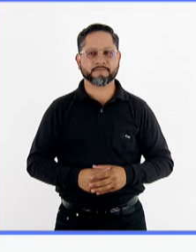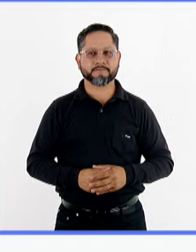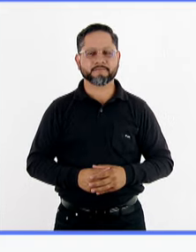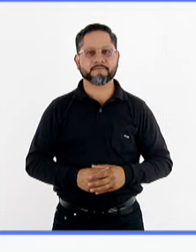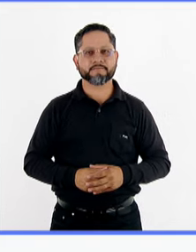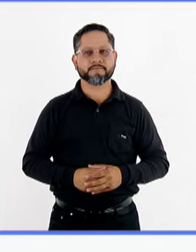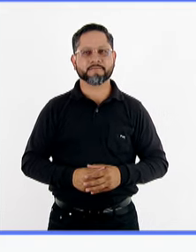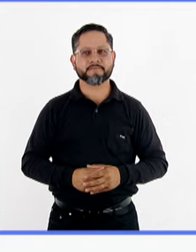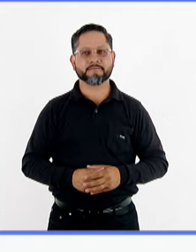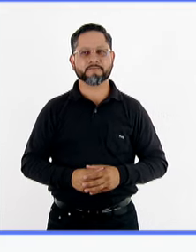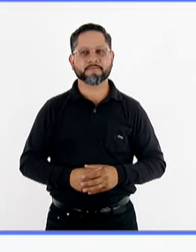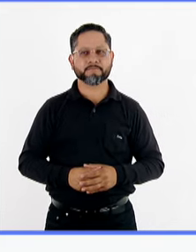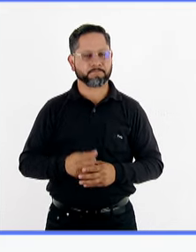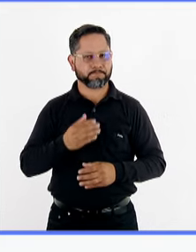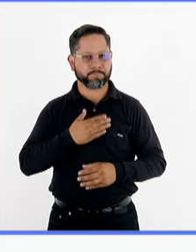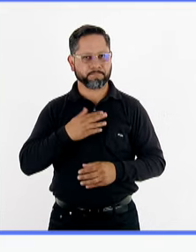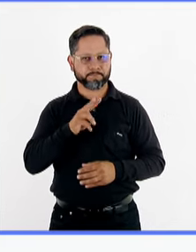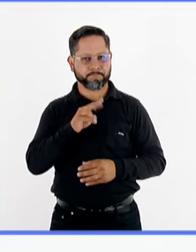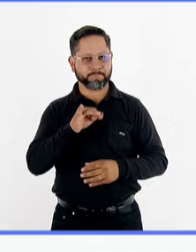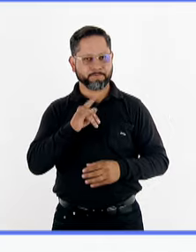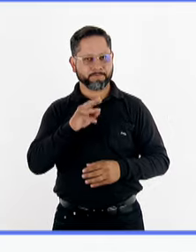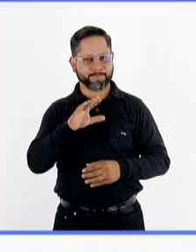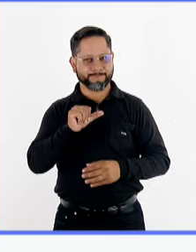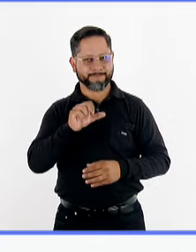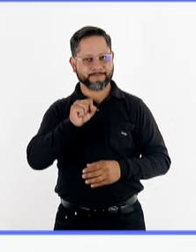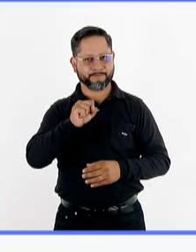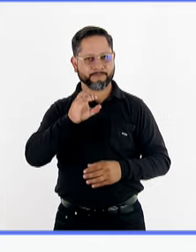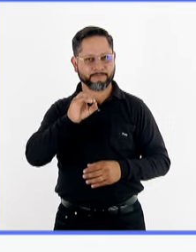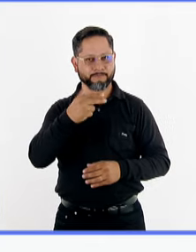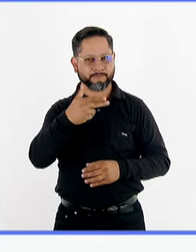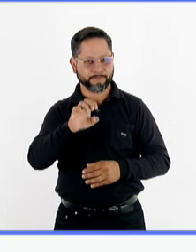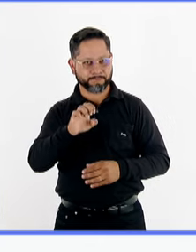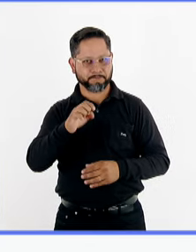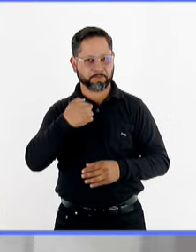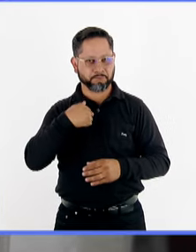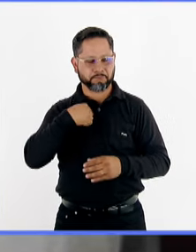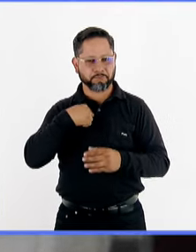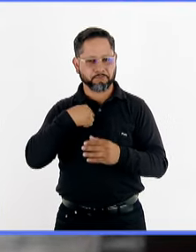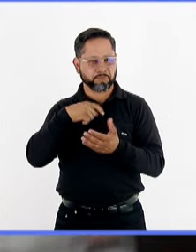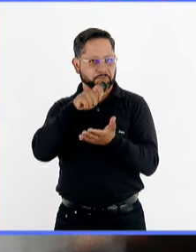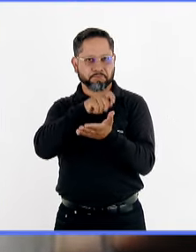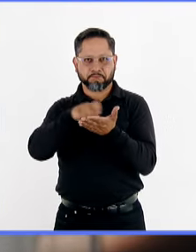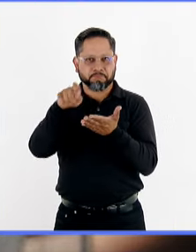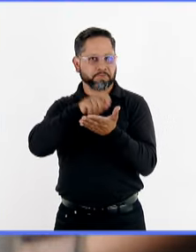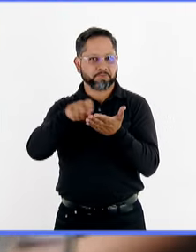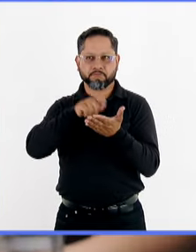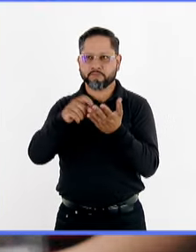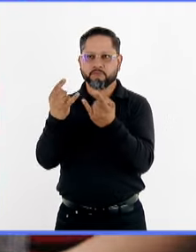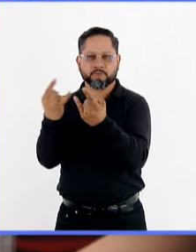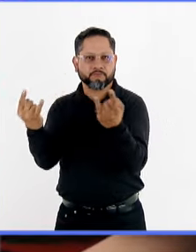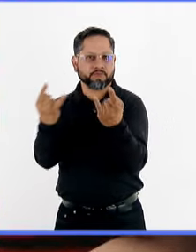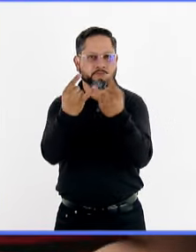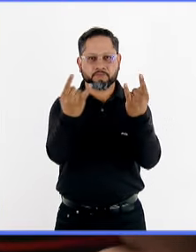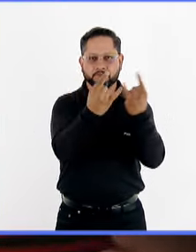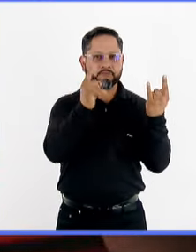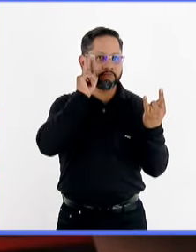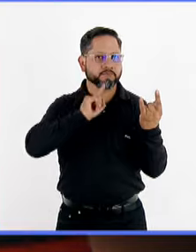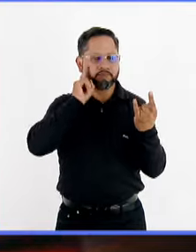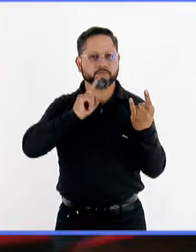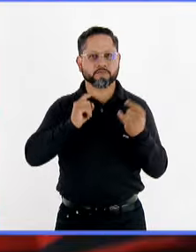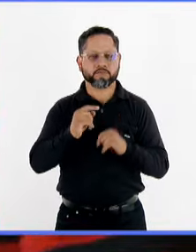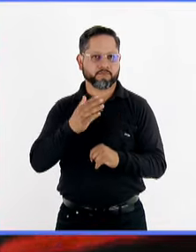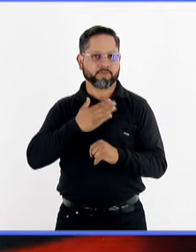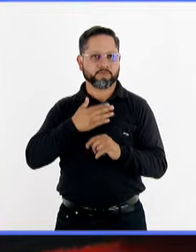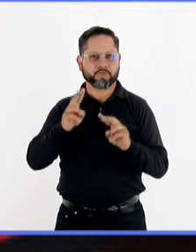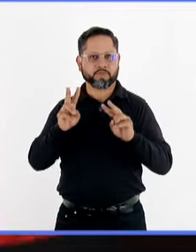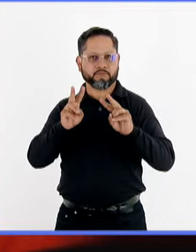Yo soy Victoria Zoe. Escribo mucho sobre experiencias sobre mujeres. Bueno, de mis